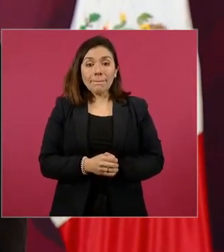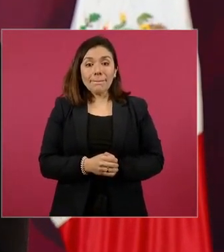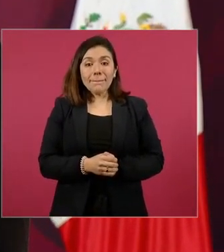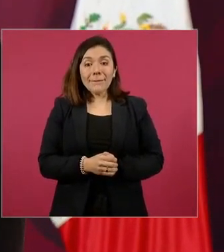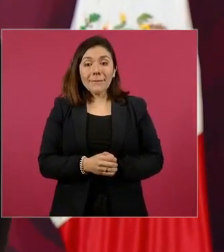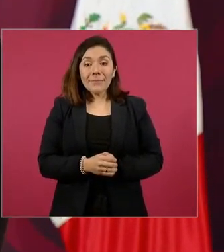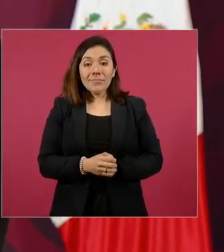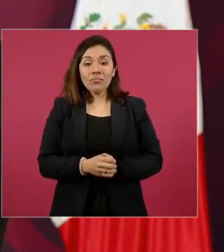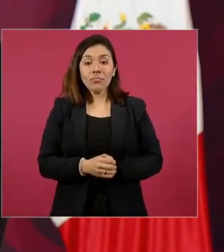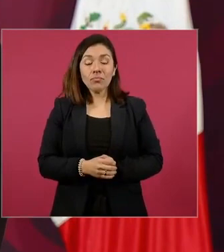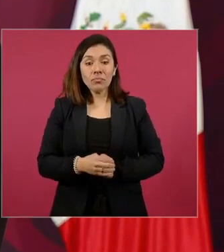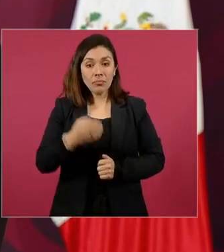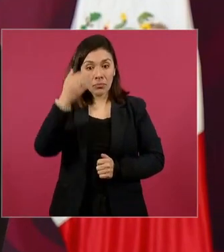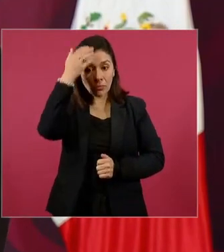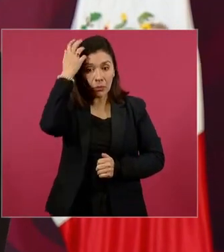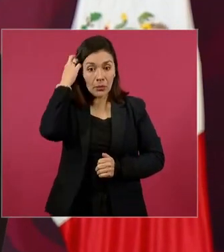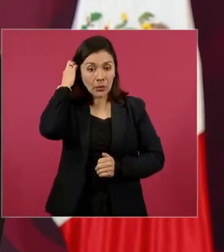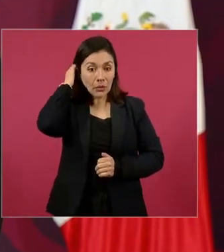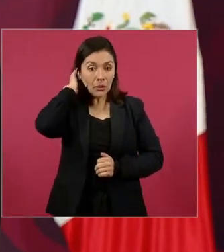llevar a cabo estos